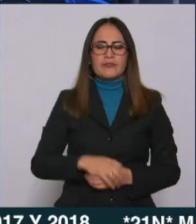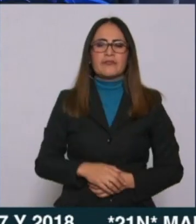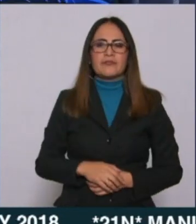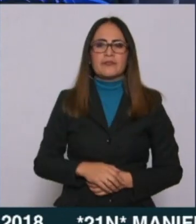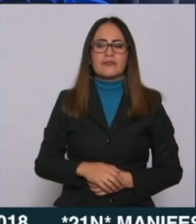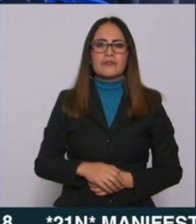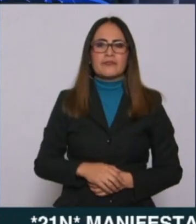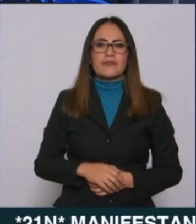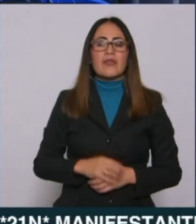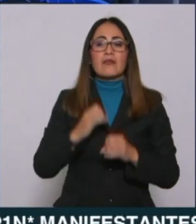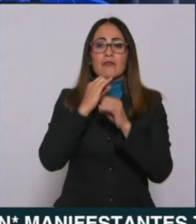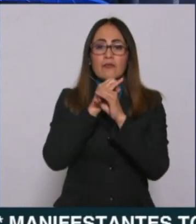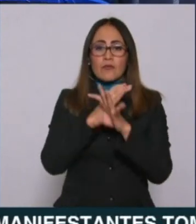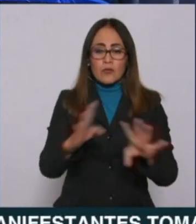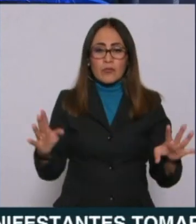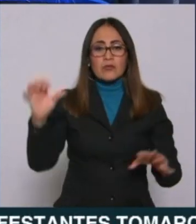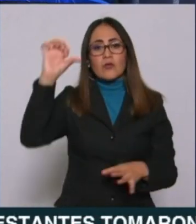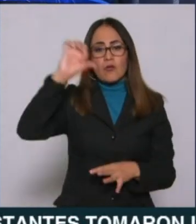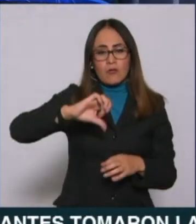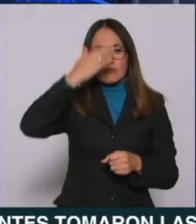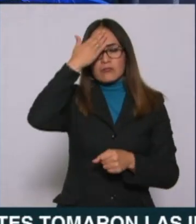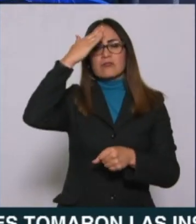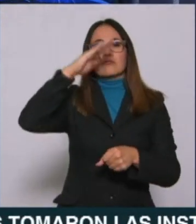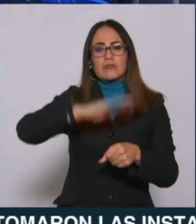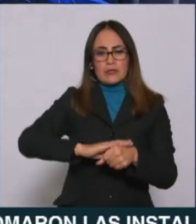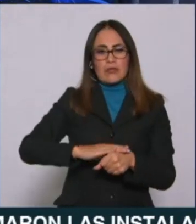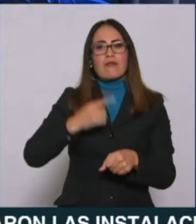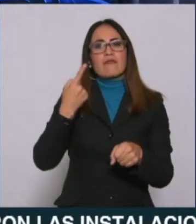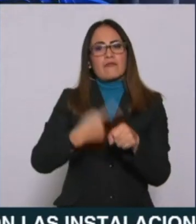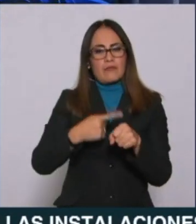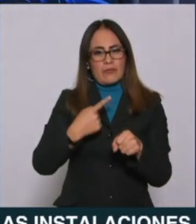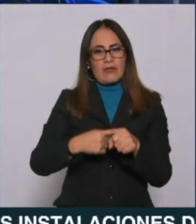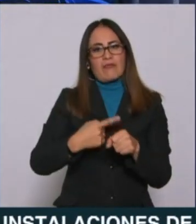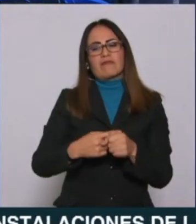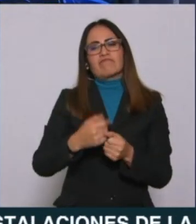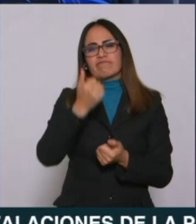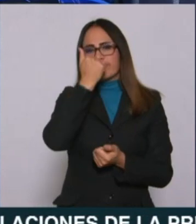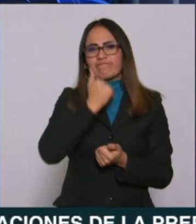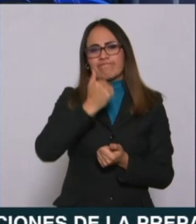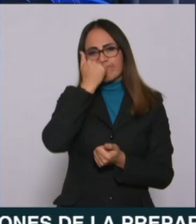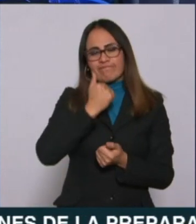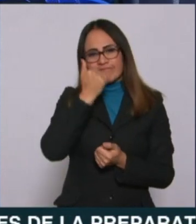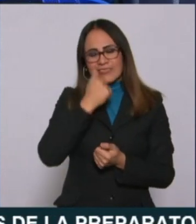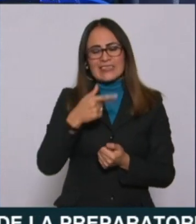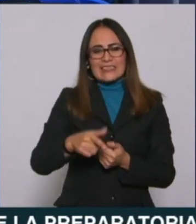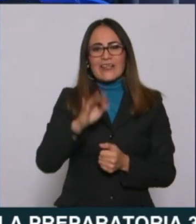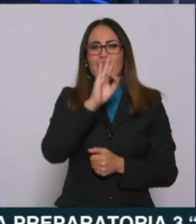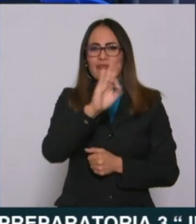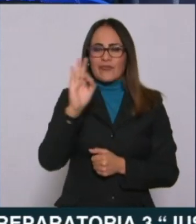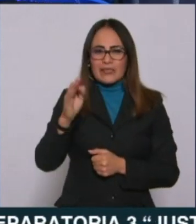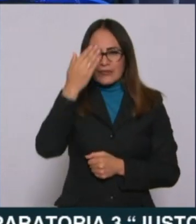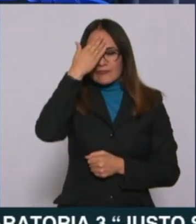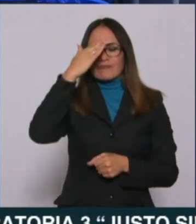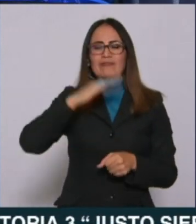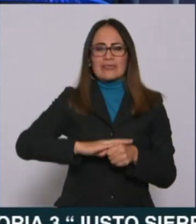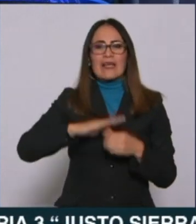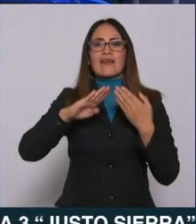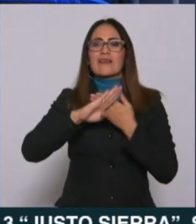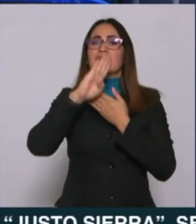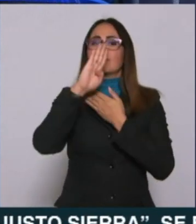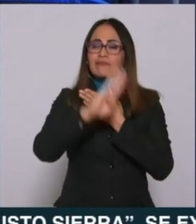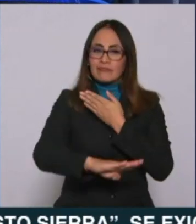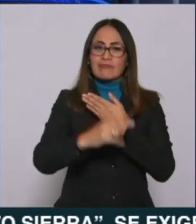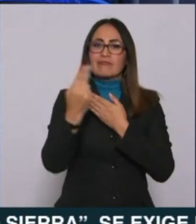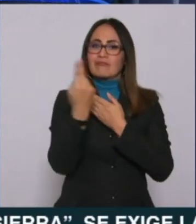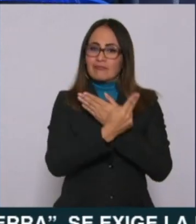Damos ahora un giro a la información. Hoy se conmemora el Día Mundial de la Diabetes, fecha que nos sensibiliza sobre la importancia de prevenir este padecimiento,